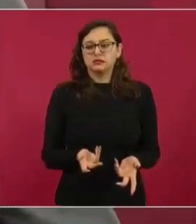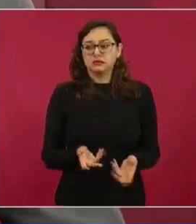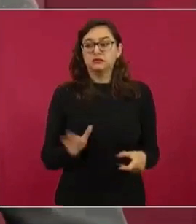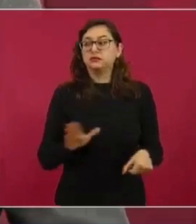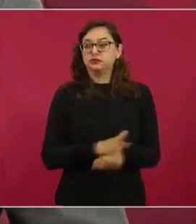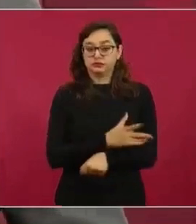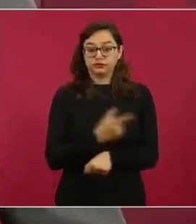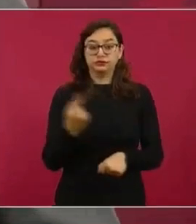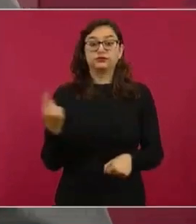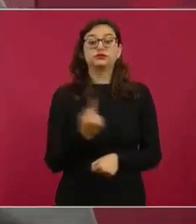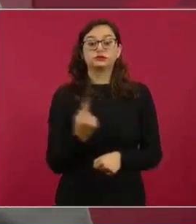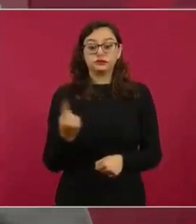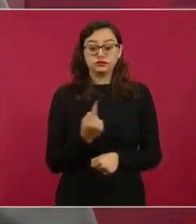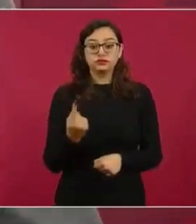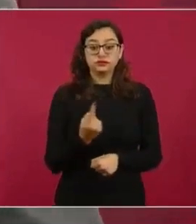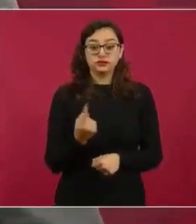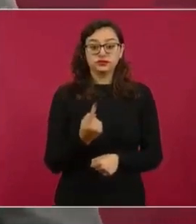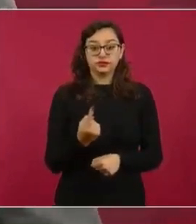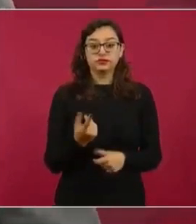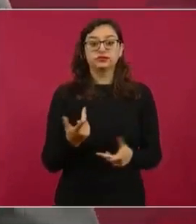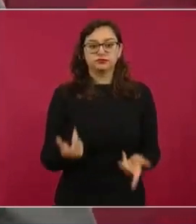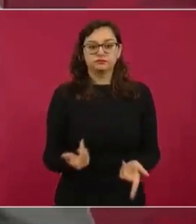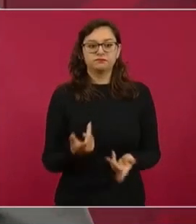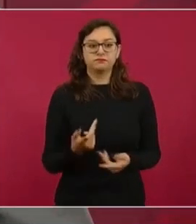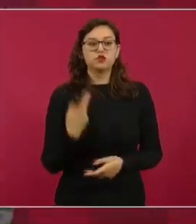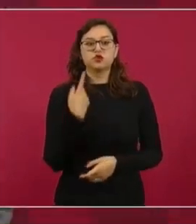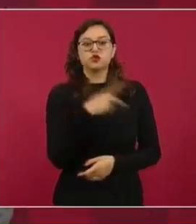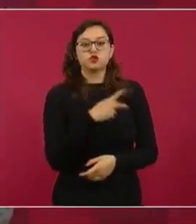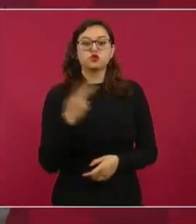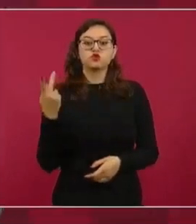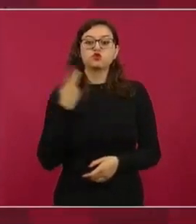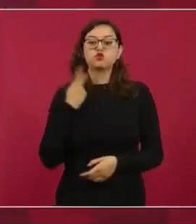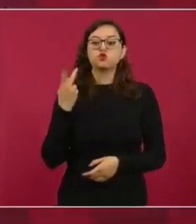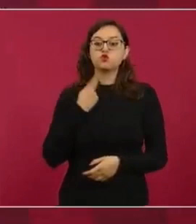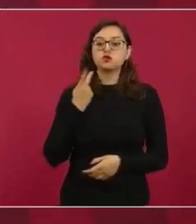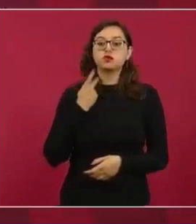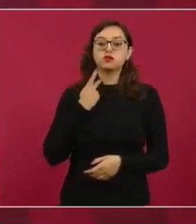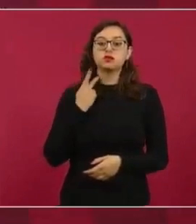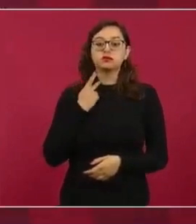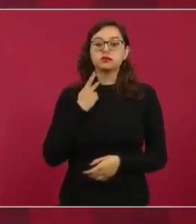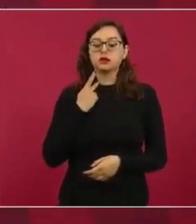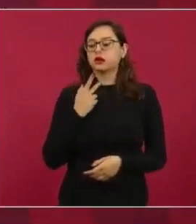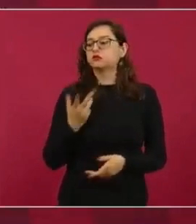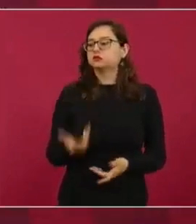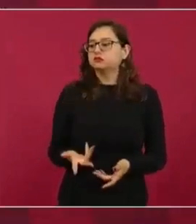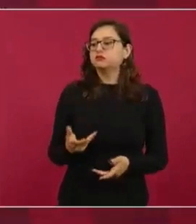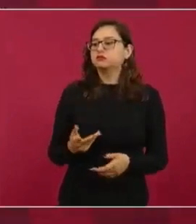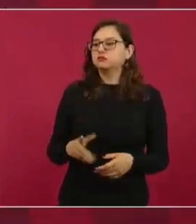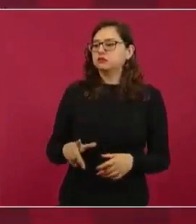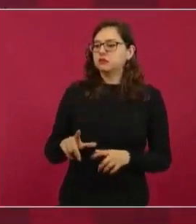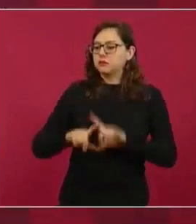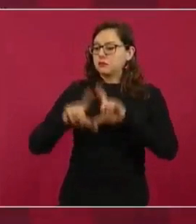porque empieza con una política de privatización,